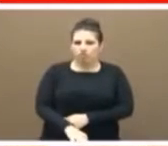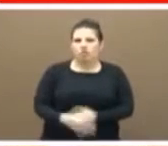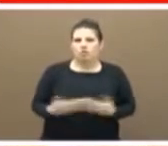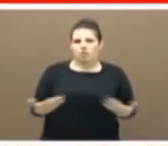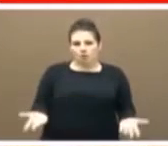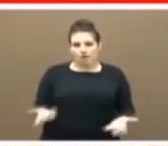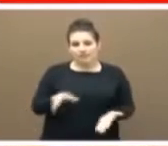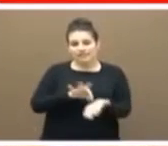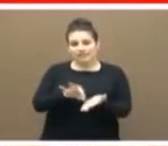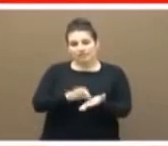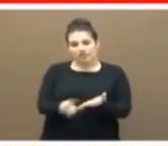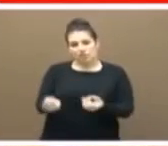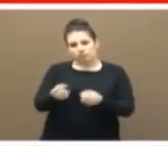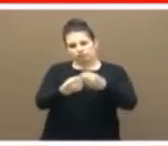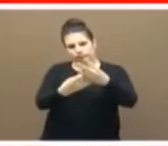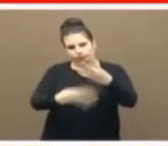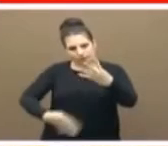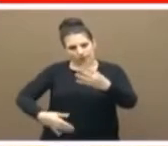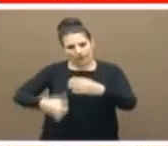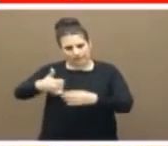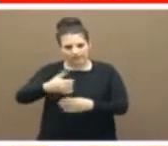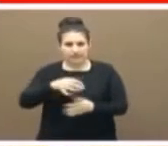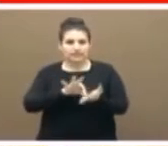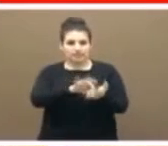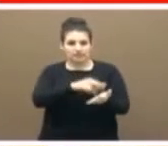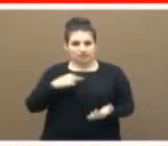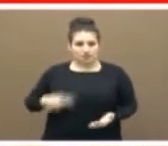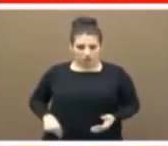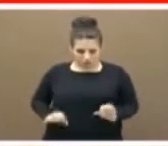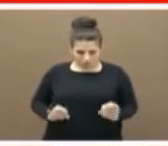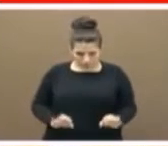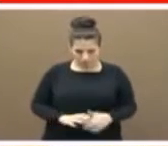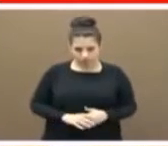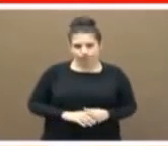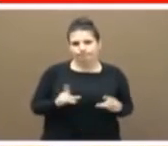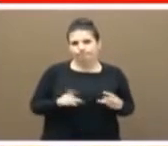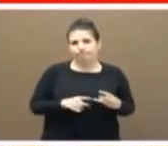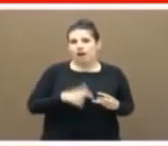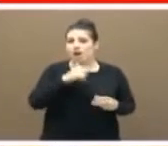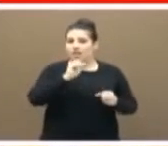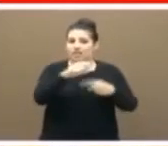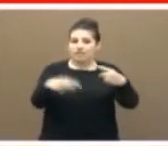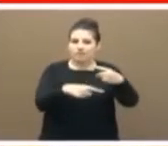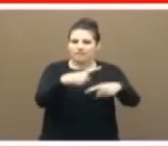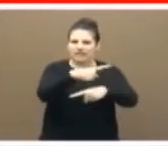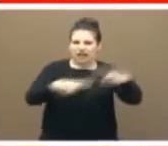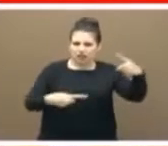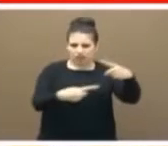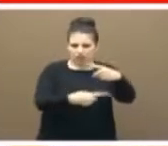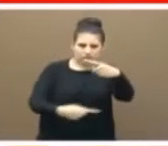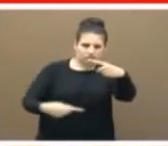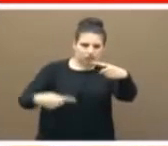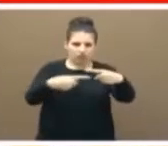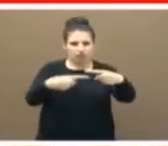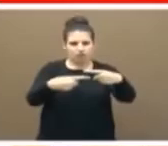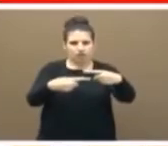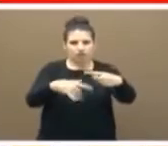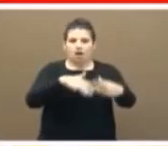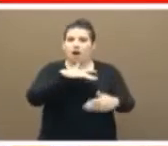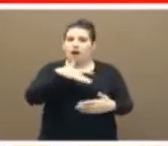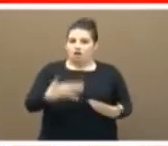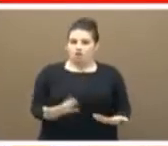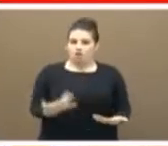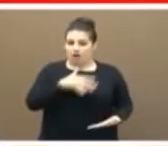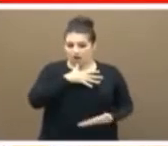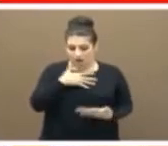servicios a la cartera de servicios del Servicio Extremeño de Salud, haber reducido el déficit a la mitad y establecer